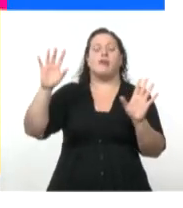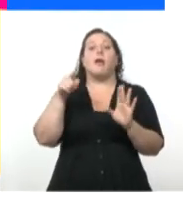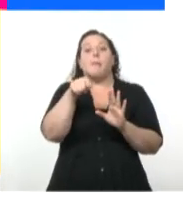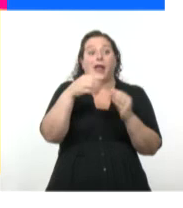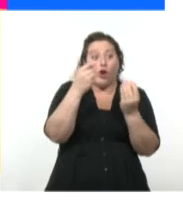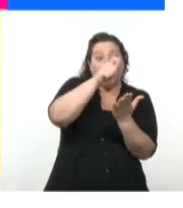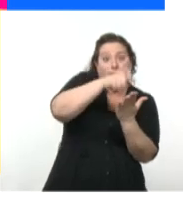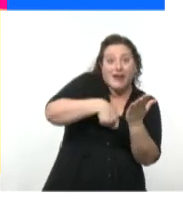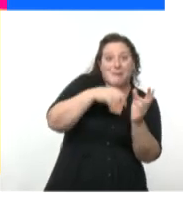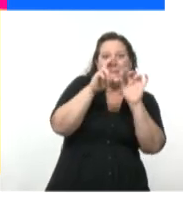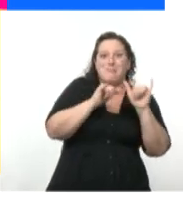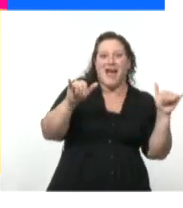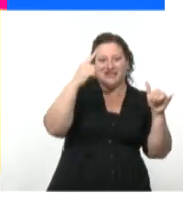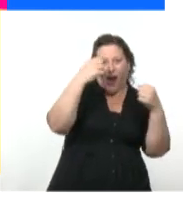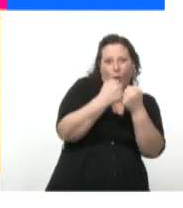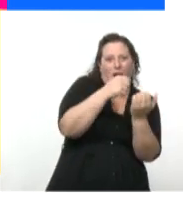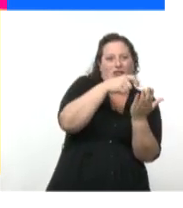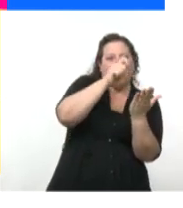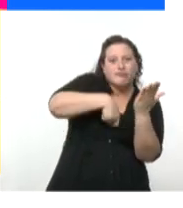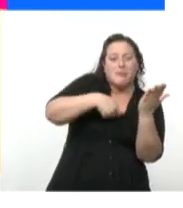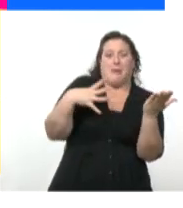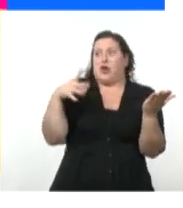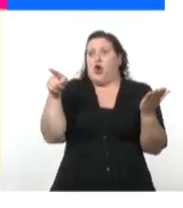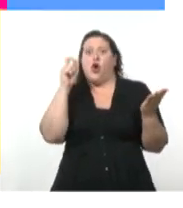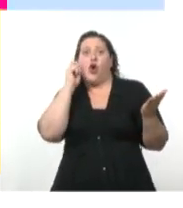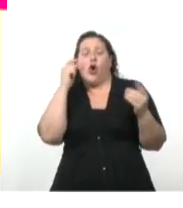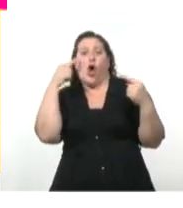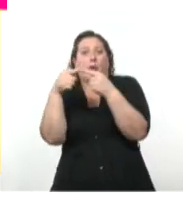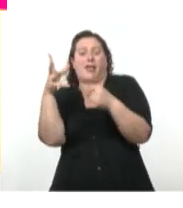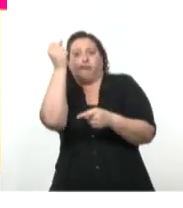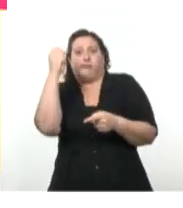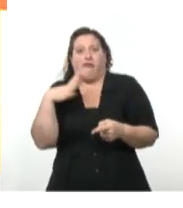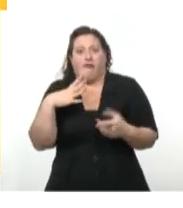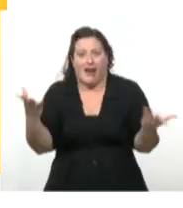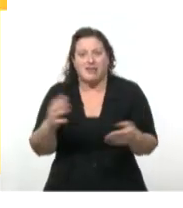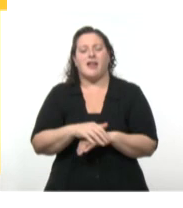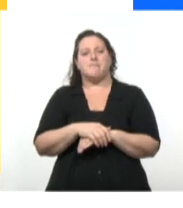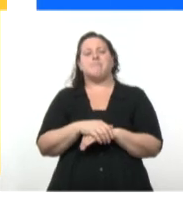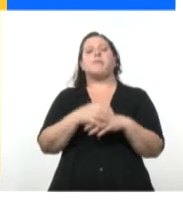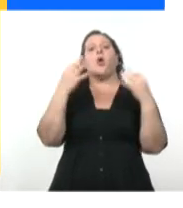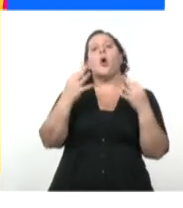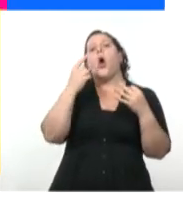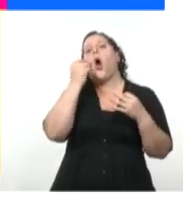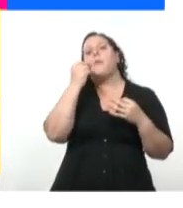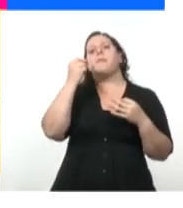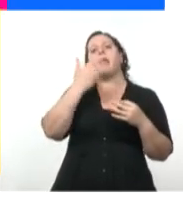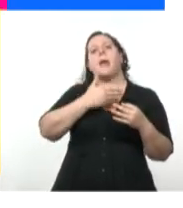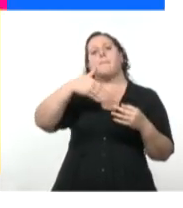Surge un nuevo pensamiento revolucionario que se consolida en José Martí, célebre escritor y político cubano.